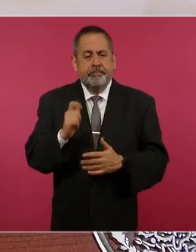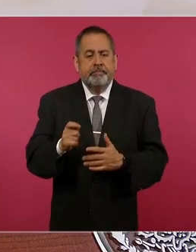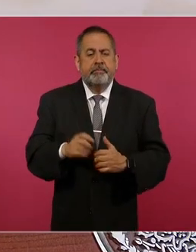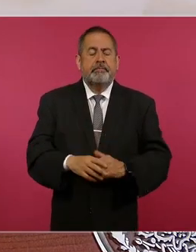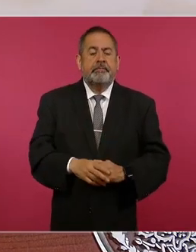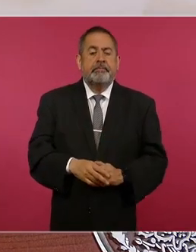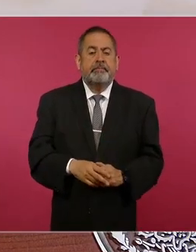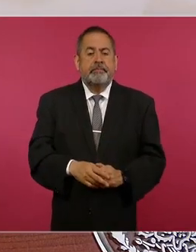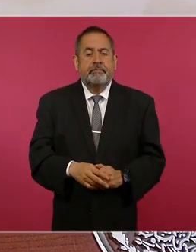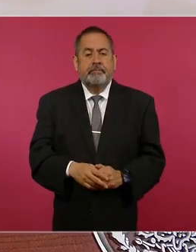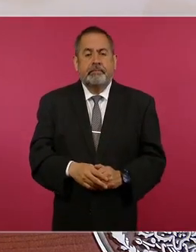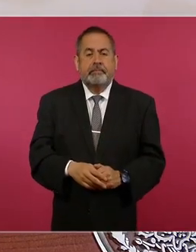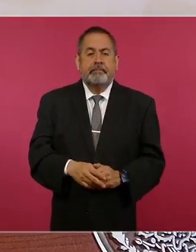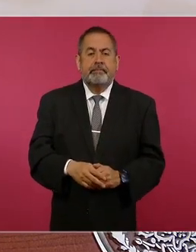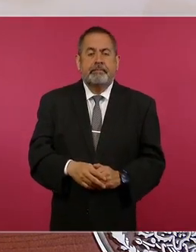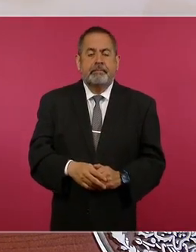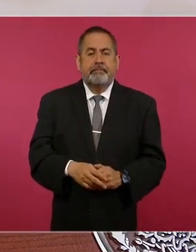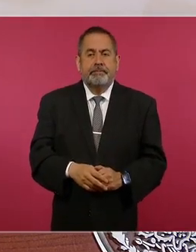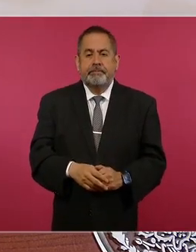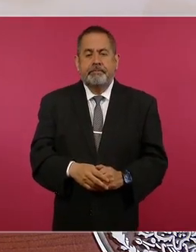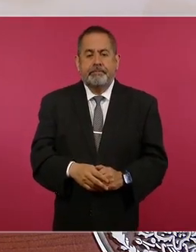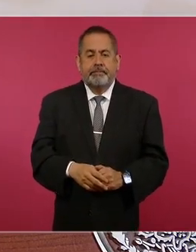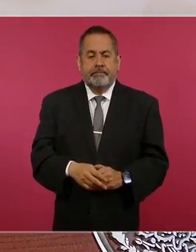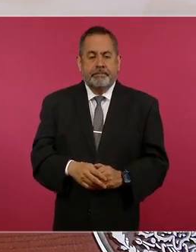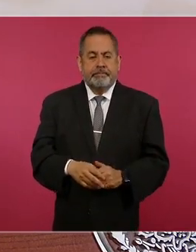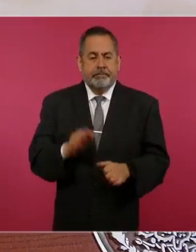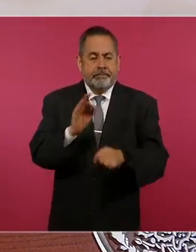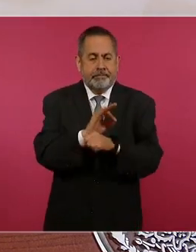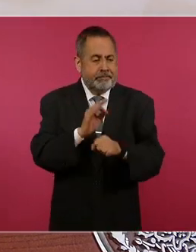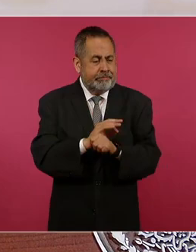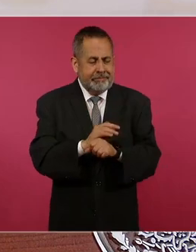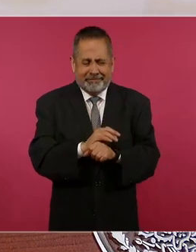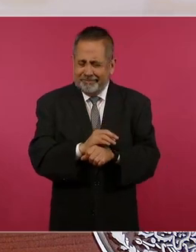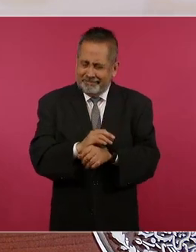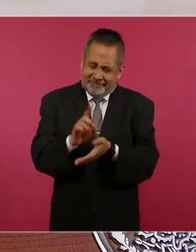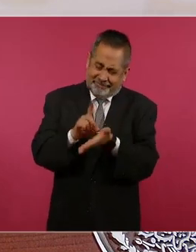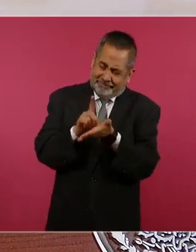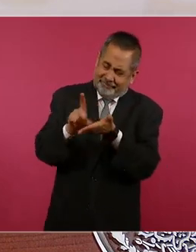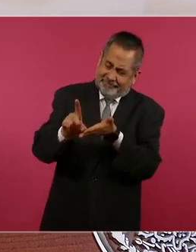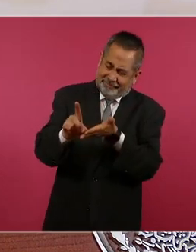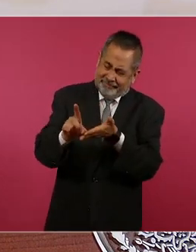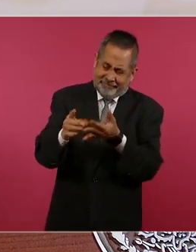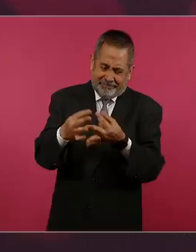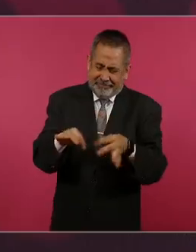proteger los derechos fundamentales.